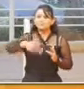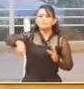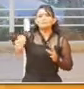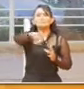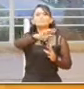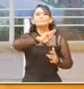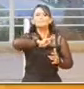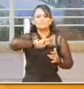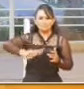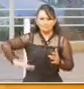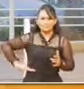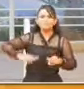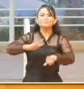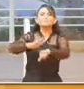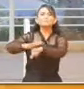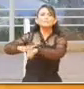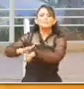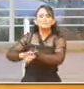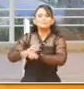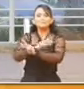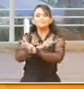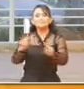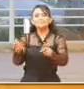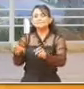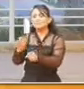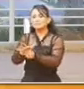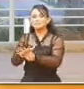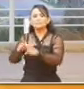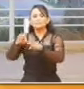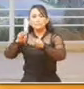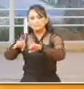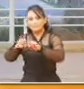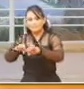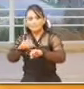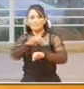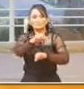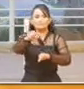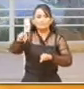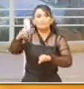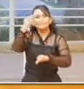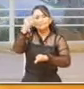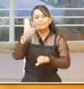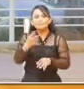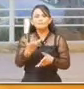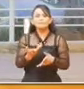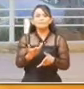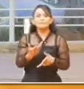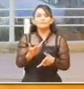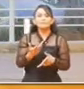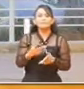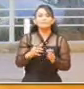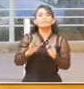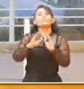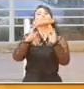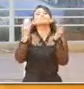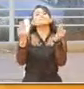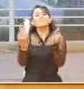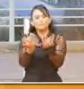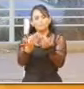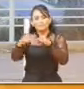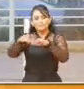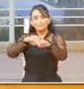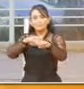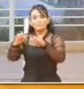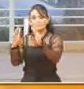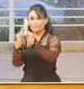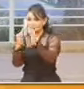administración municipal, a todas las oficinas y dependencias que la integran, para que se aplique el modelo de trabajo en casa en